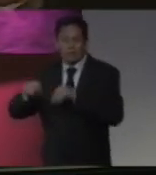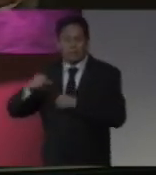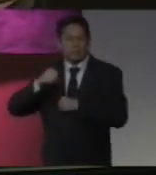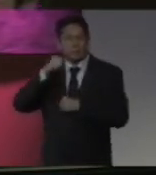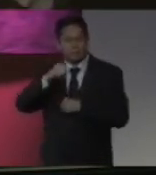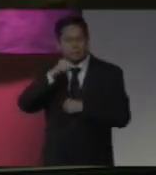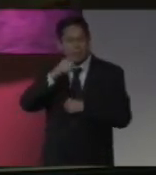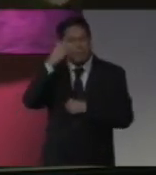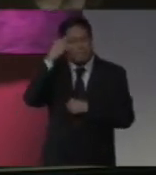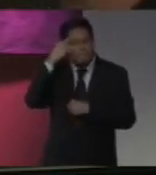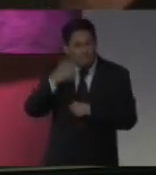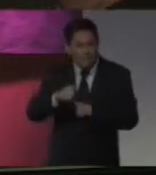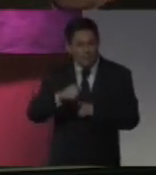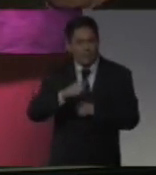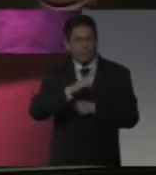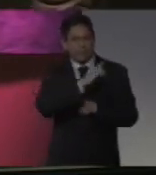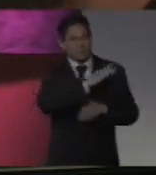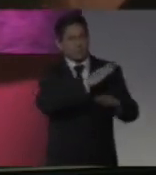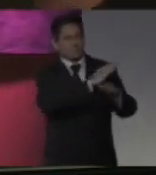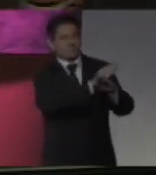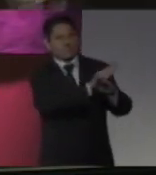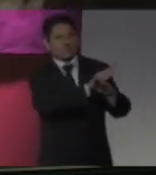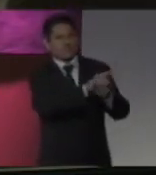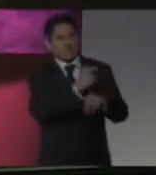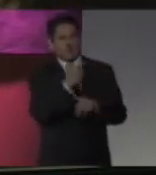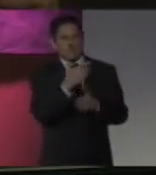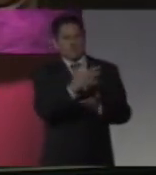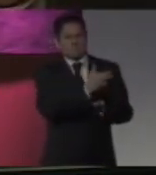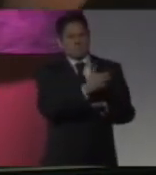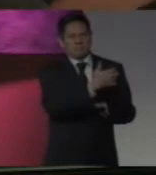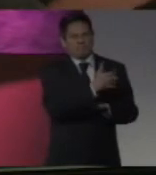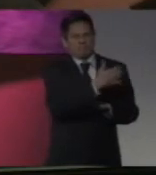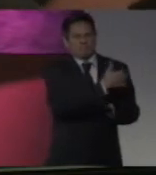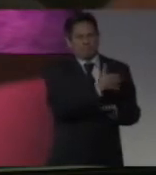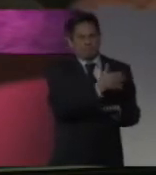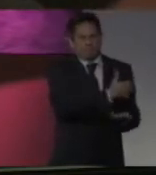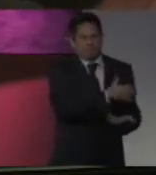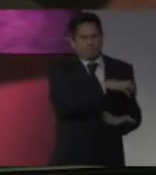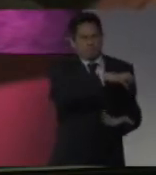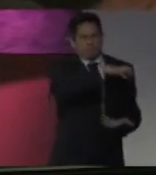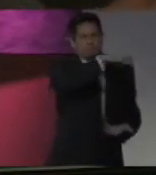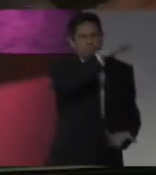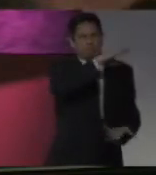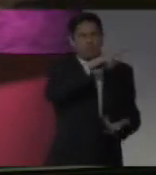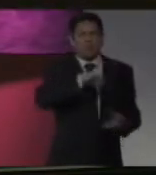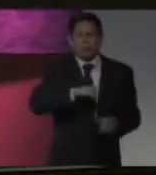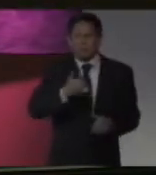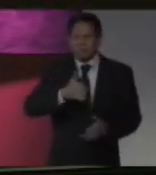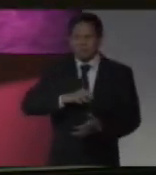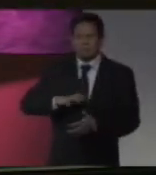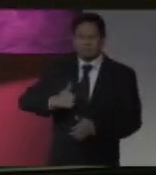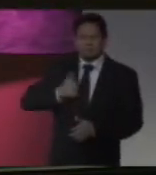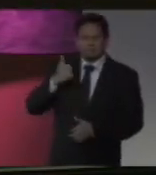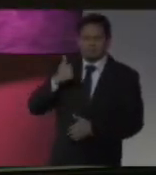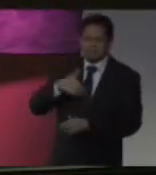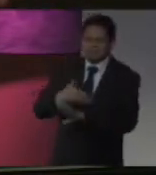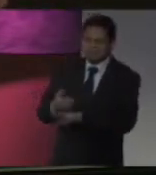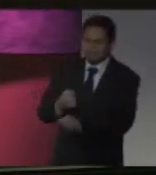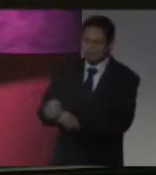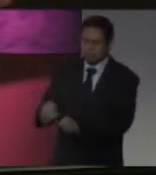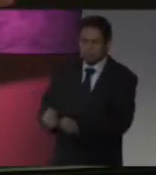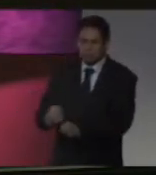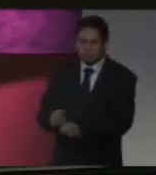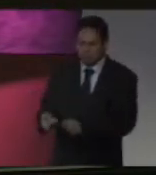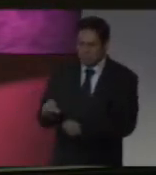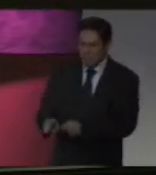para poner límite a la acumulación desproporcionada de capital y a la explotación. Eso en un primer Esa es